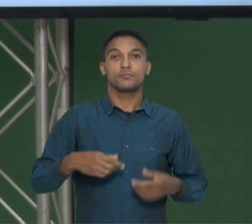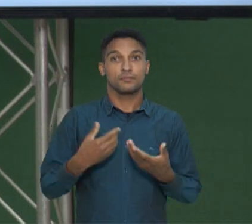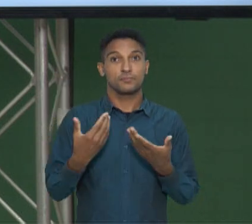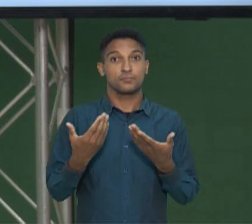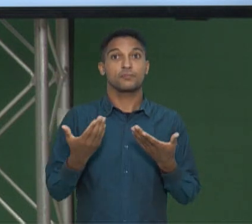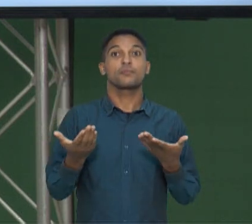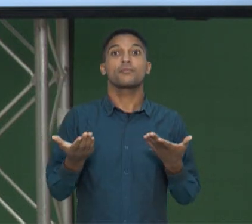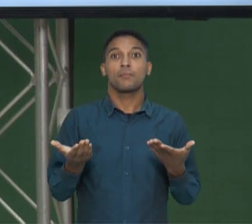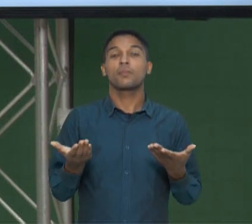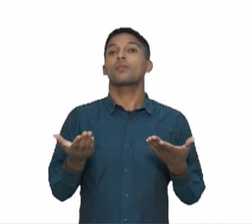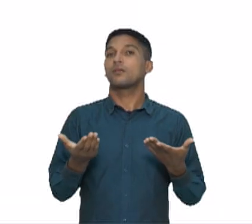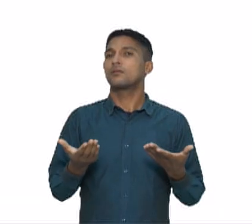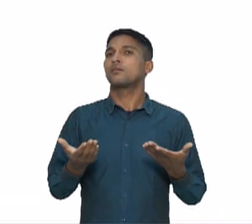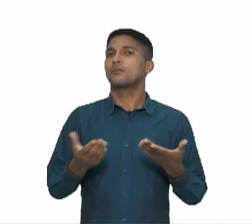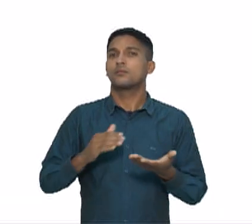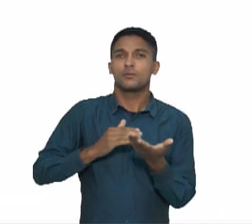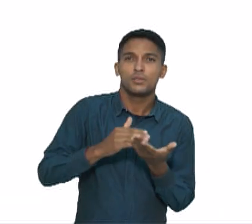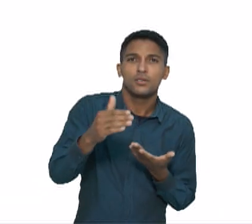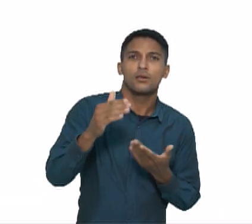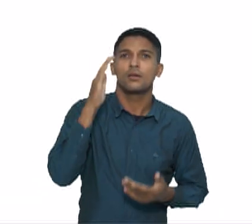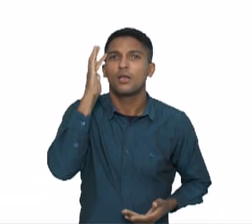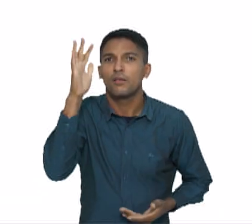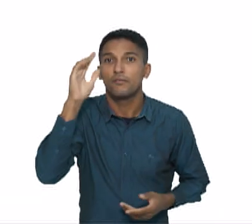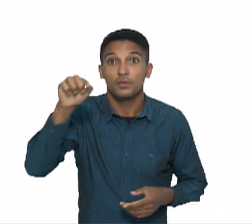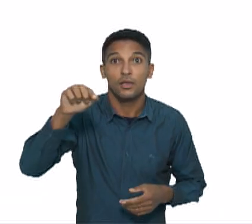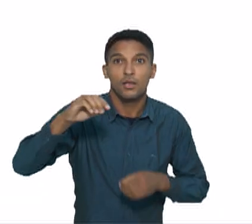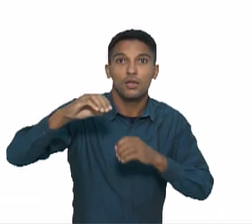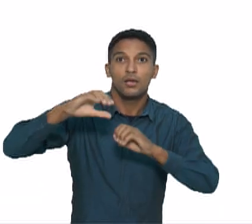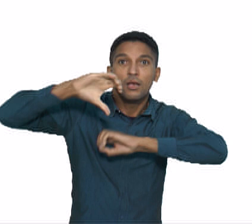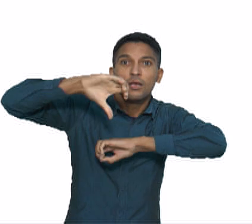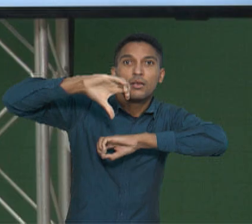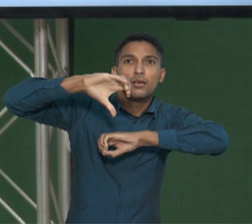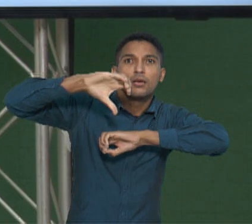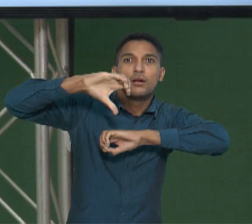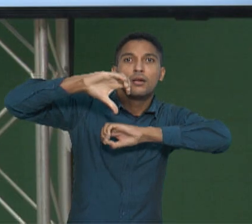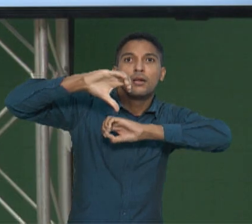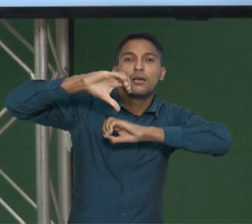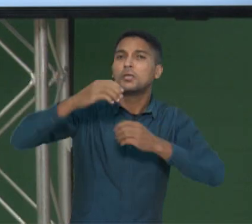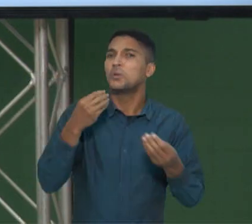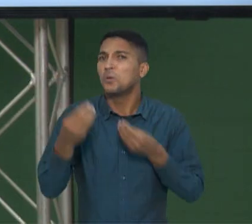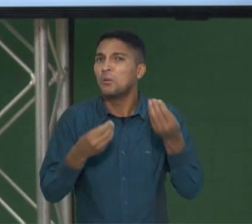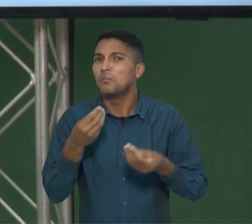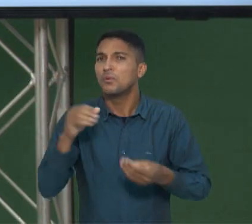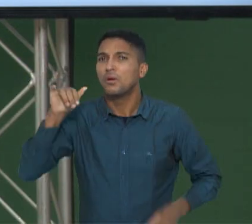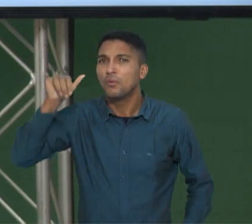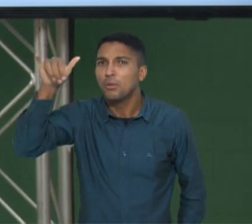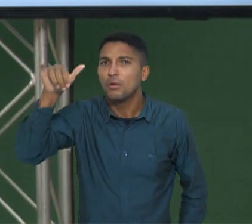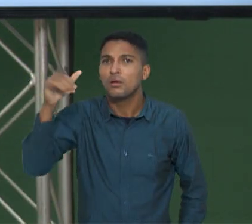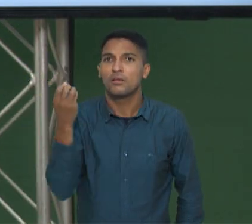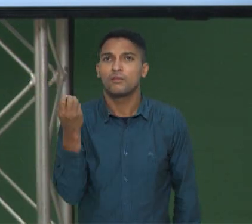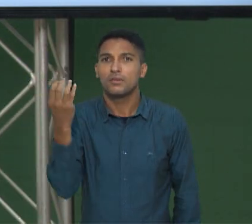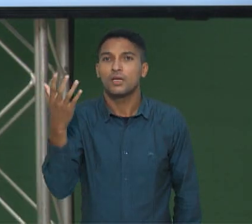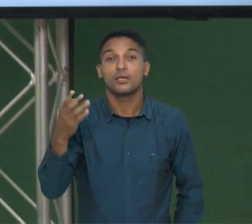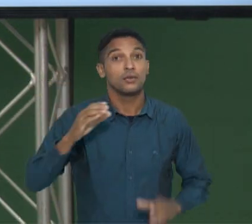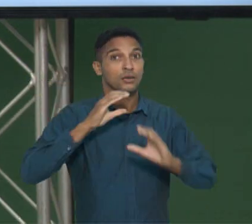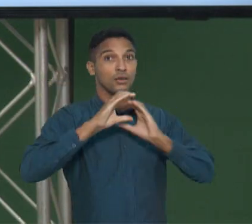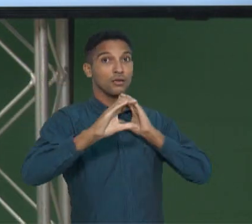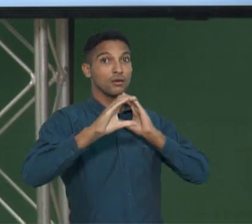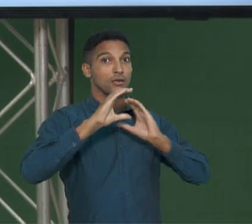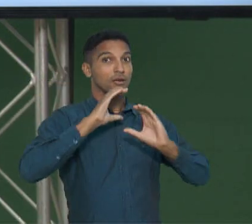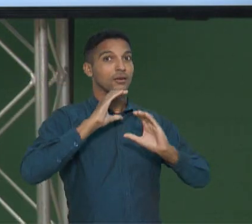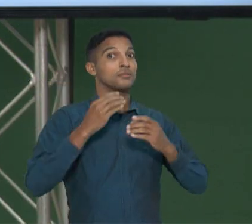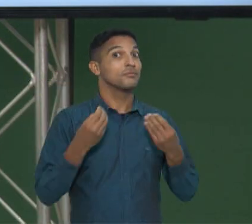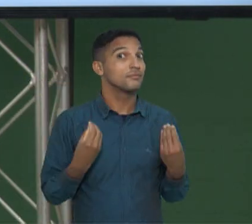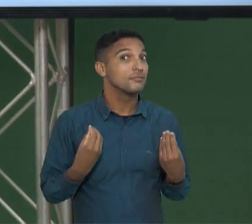uma reflexão, como nos comunicamos em um viaje, vale? Você quando vai viajar, você